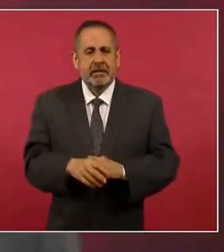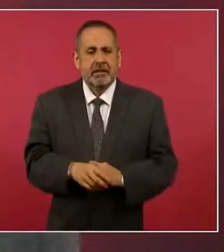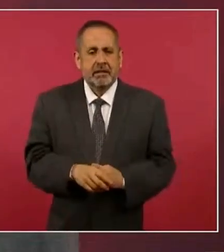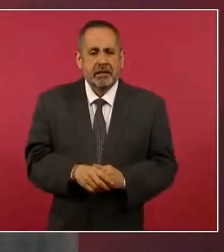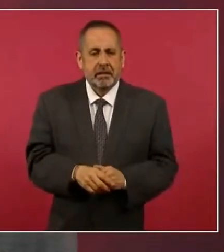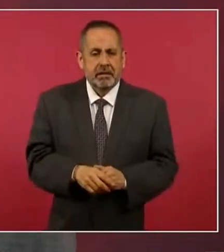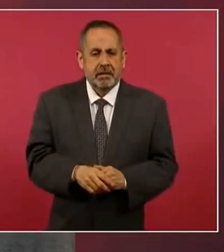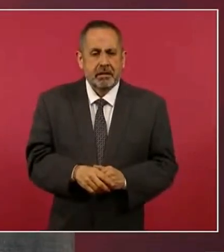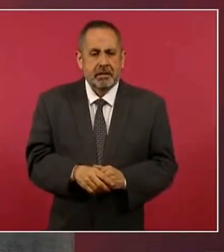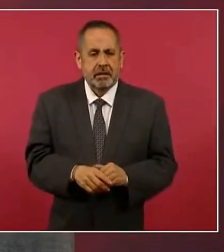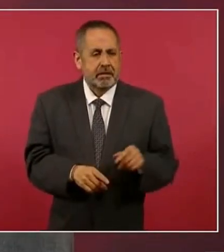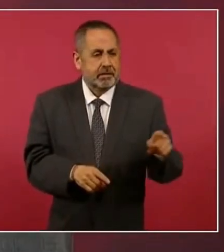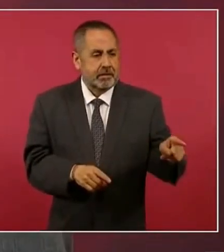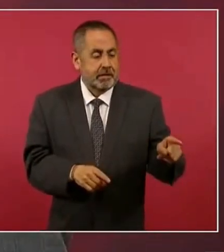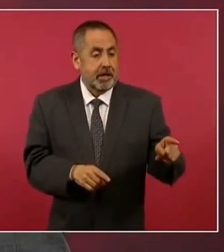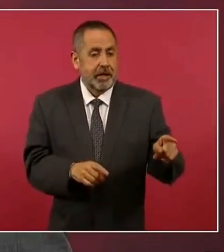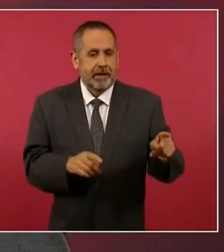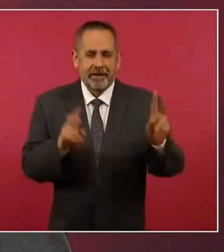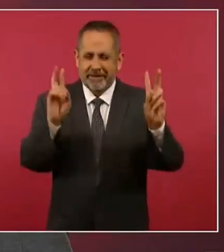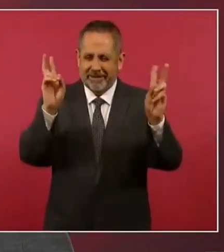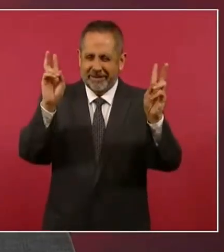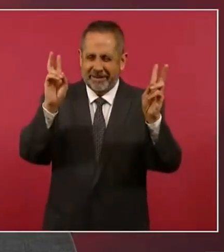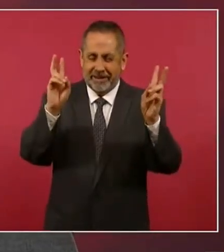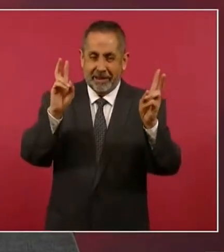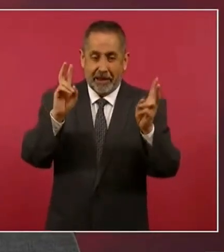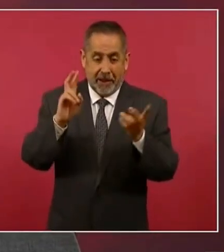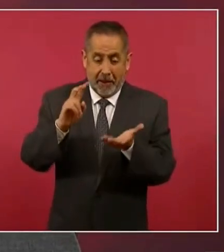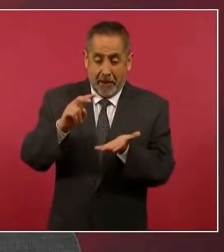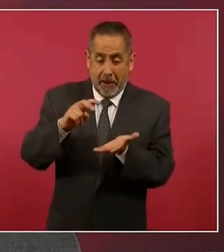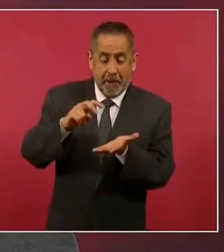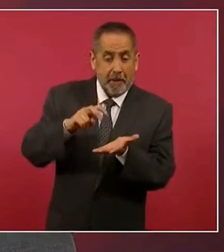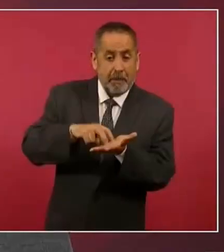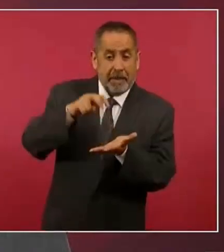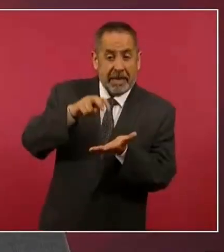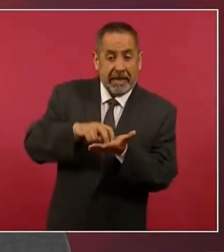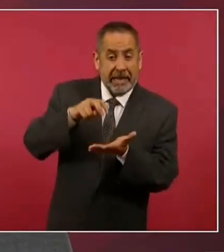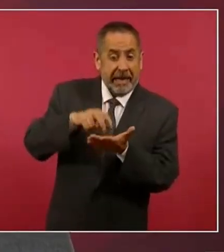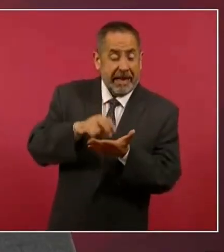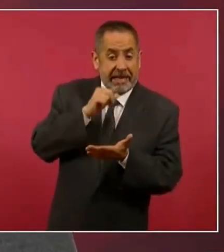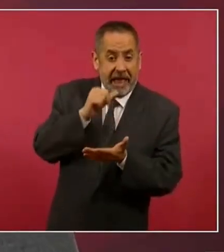el que no brinque es charro, el que no brinque es charro.